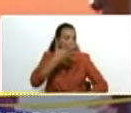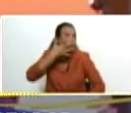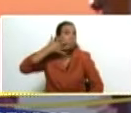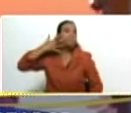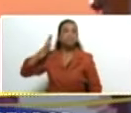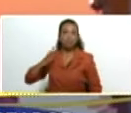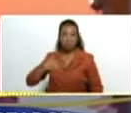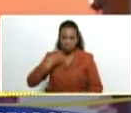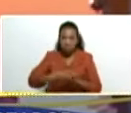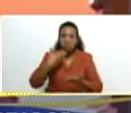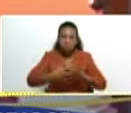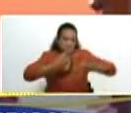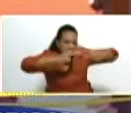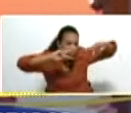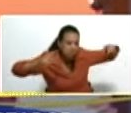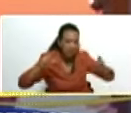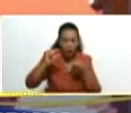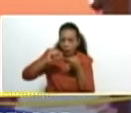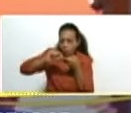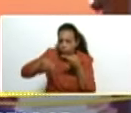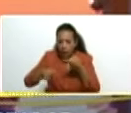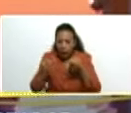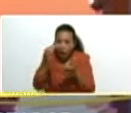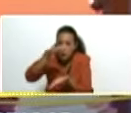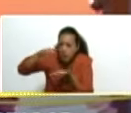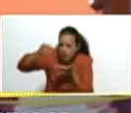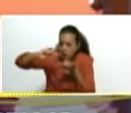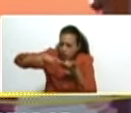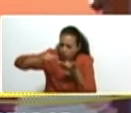orgulloso y comprobado en el ADN,